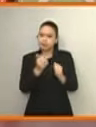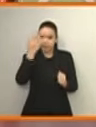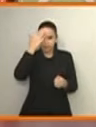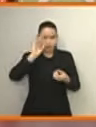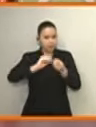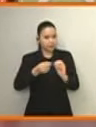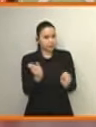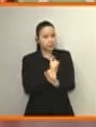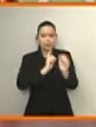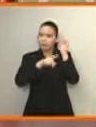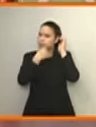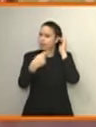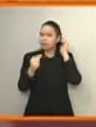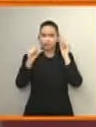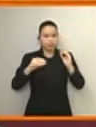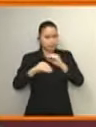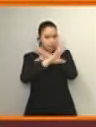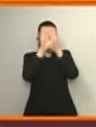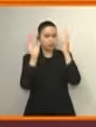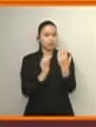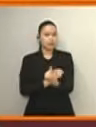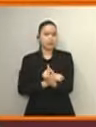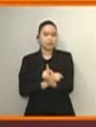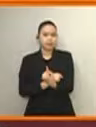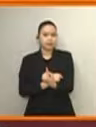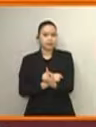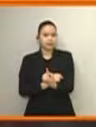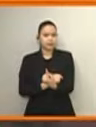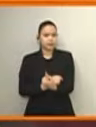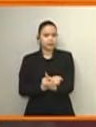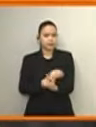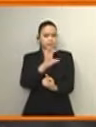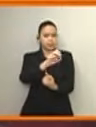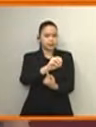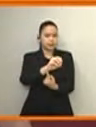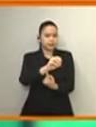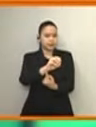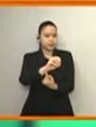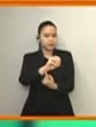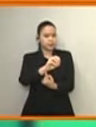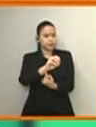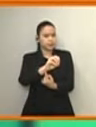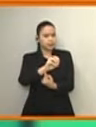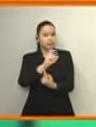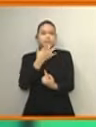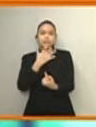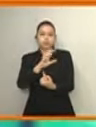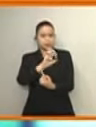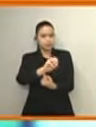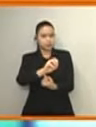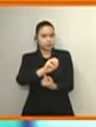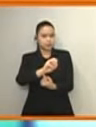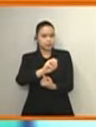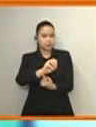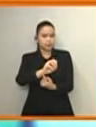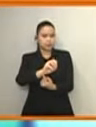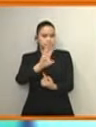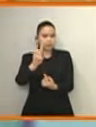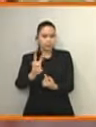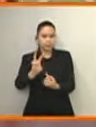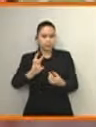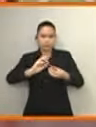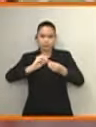número afortunado de la diaria para esta mañana. Primer dígito. Y este es el 0. Segundo dígito, suerte. Y este es el